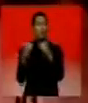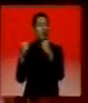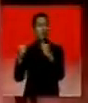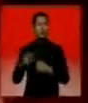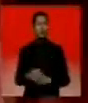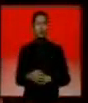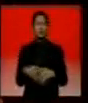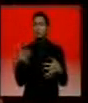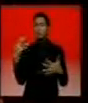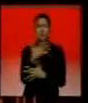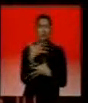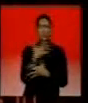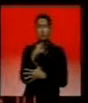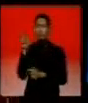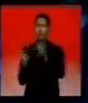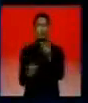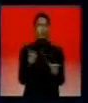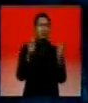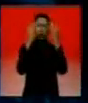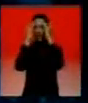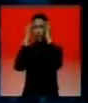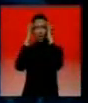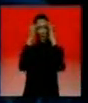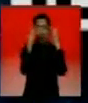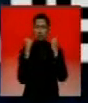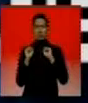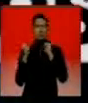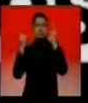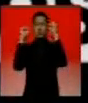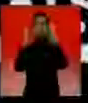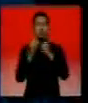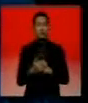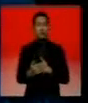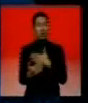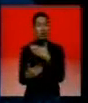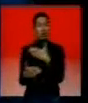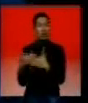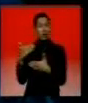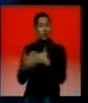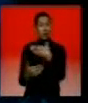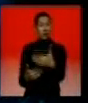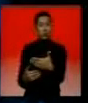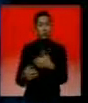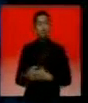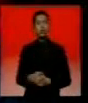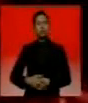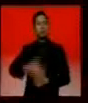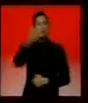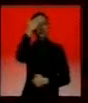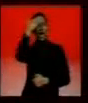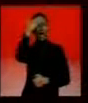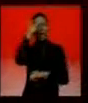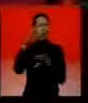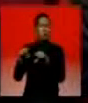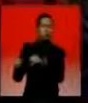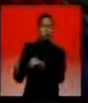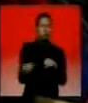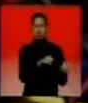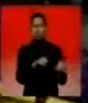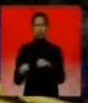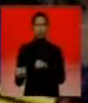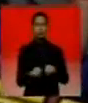provocando miedo entre sus habitantes. Minutos después, se conocía que un poderoso terremoto